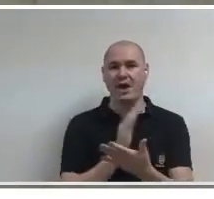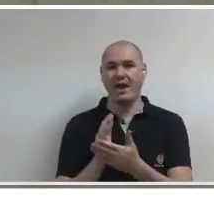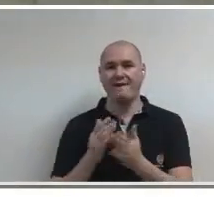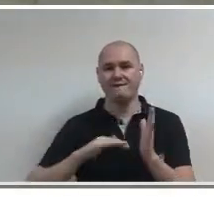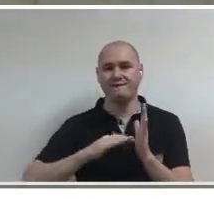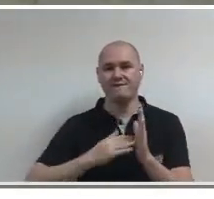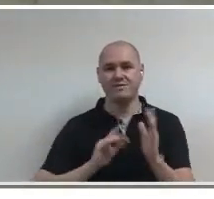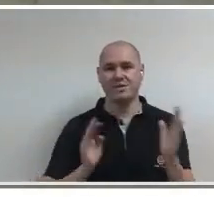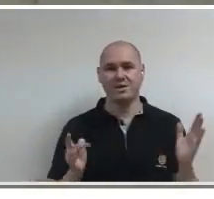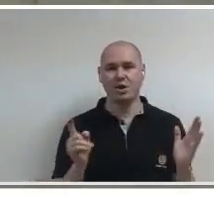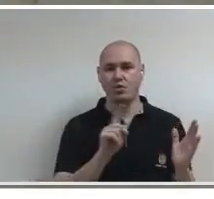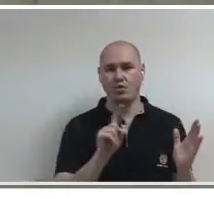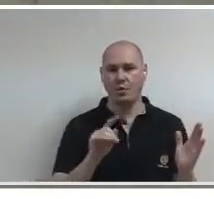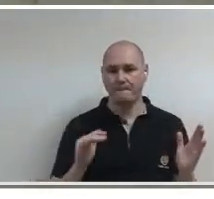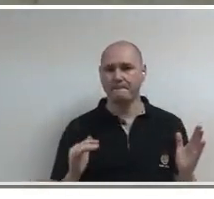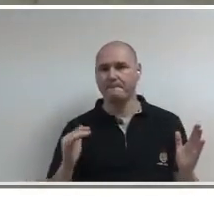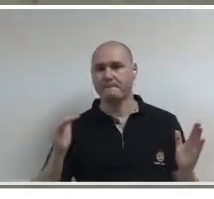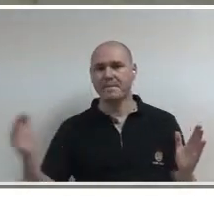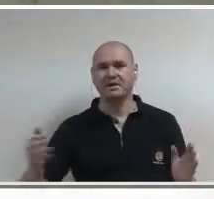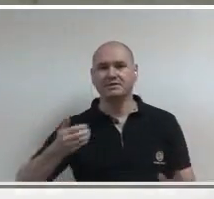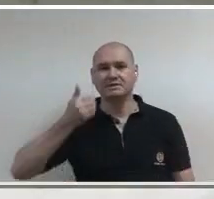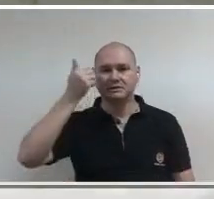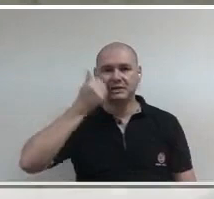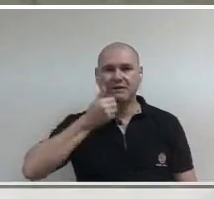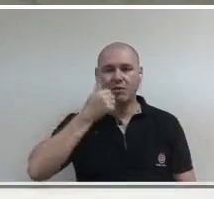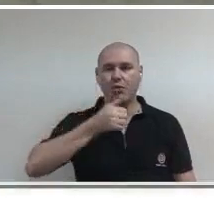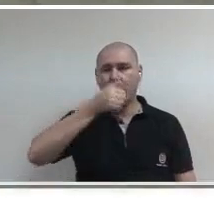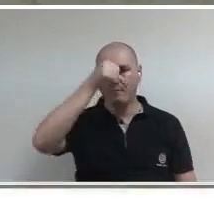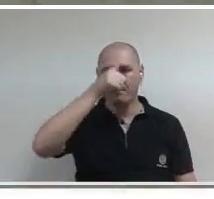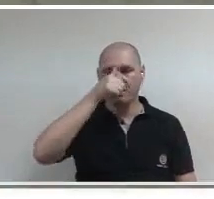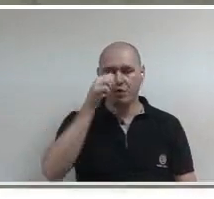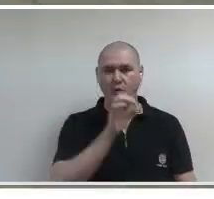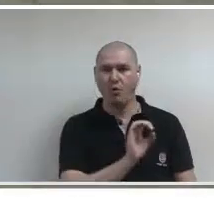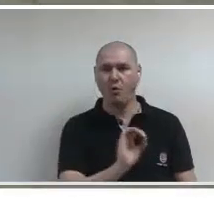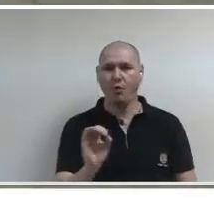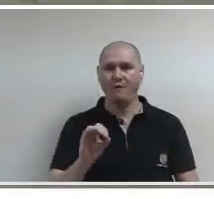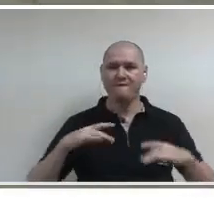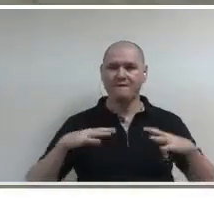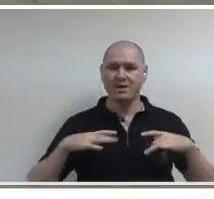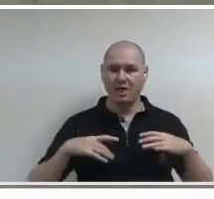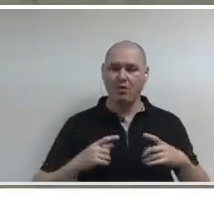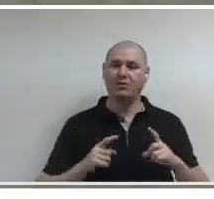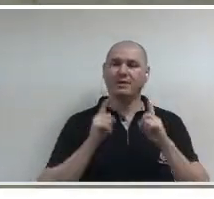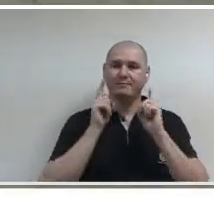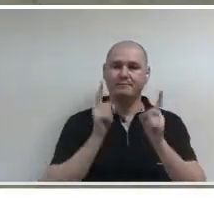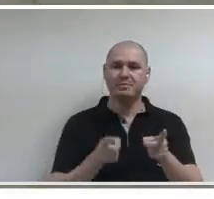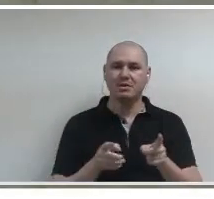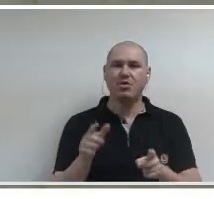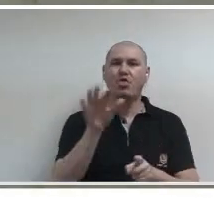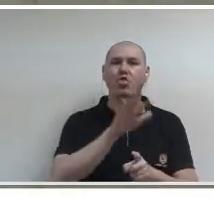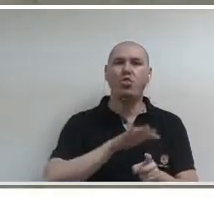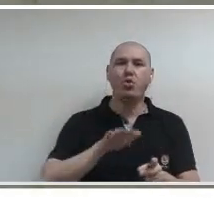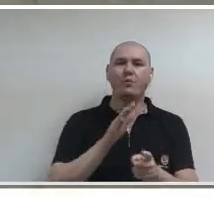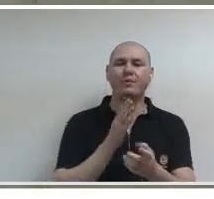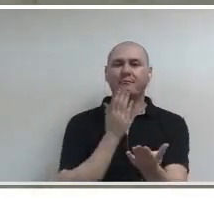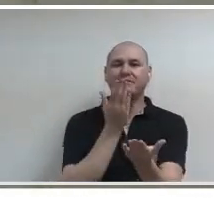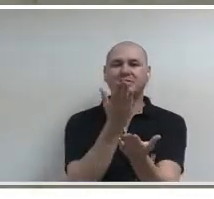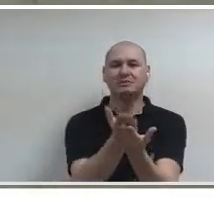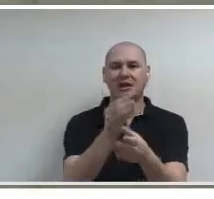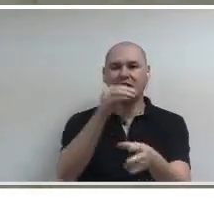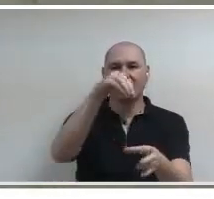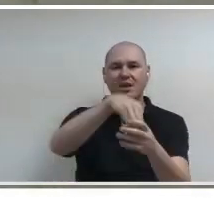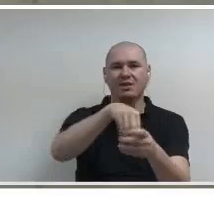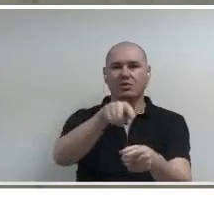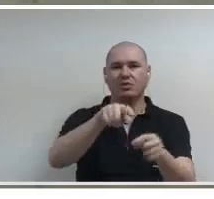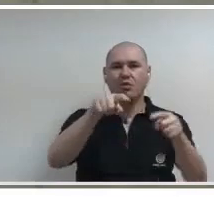se día dispuso en de la trabajo, acordada pues. aquella Oye, ya, cuyos pues, jueces o ¿sabéis? turnos de oficina de Acordada, atención permanente juez recibirán de los juicios turno, oficina de y atención permanente, resolverán,